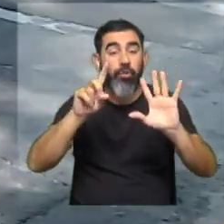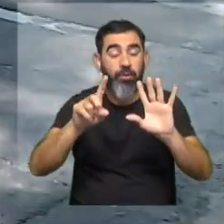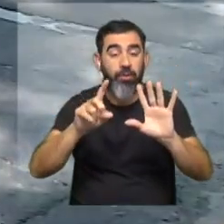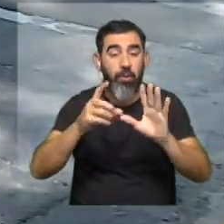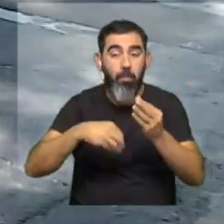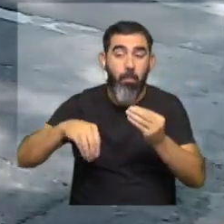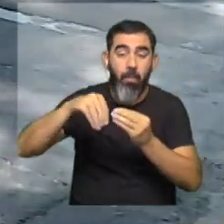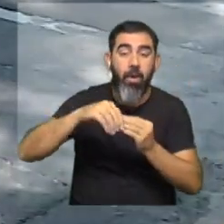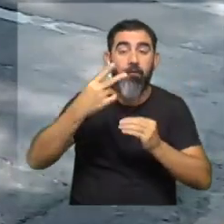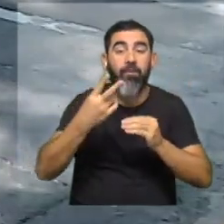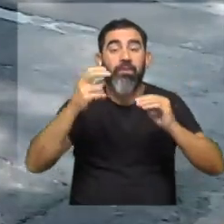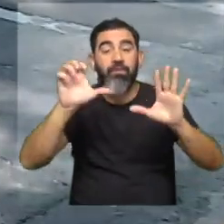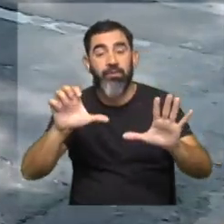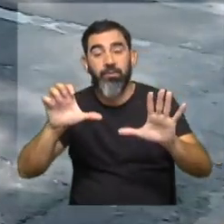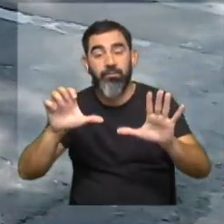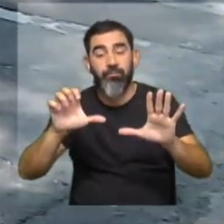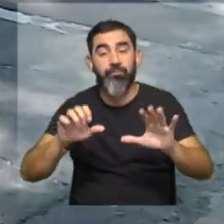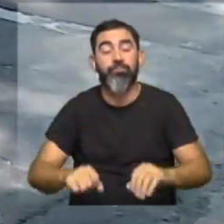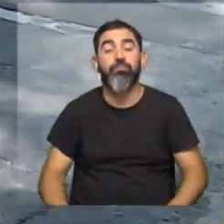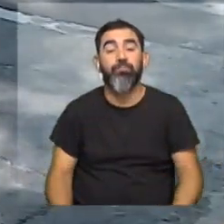los otros 26 y conforman